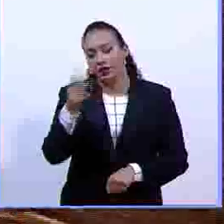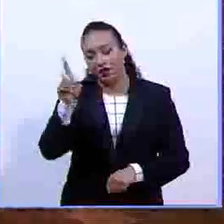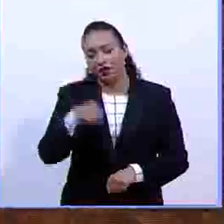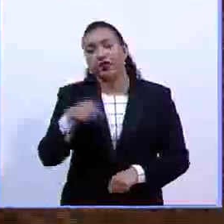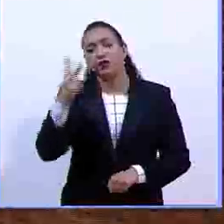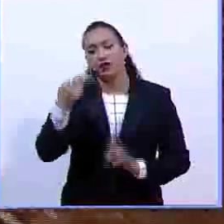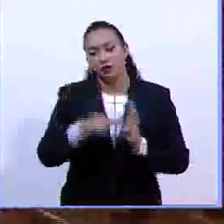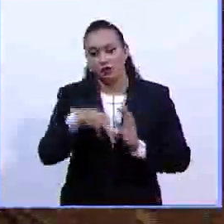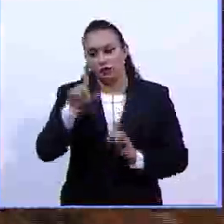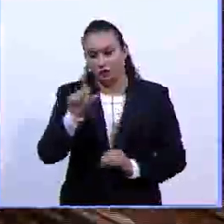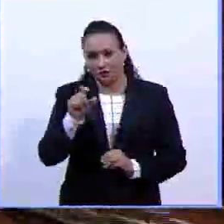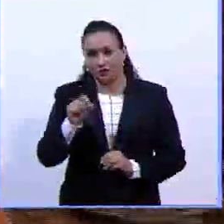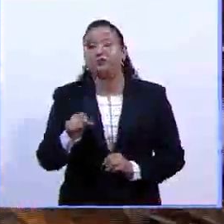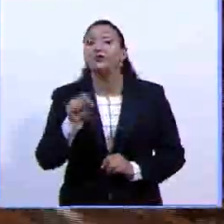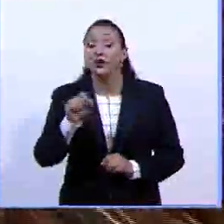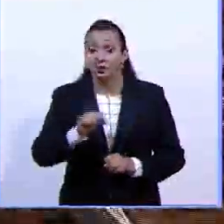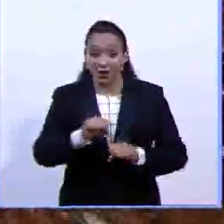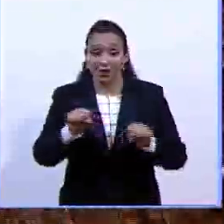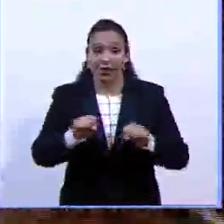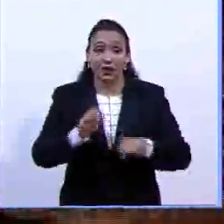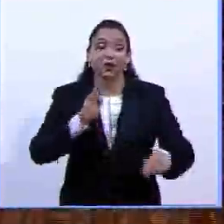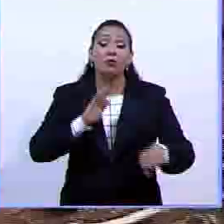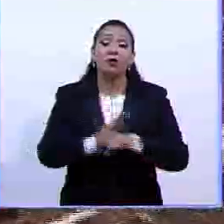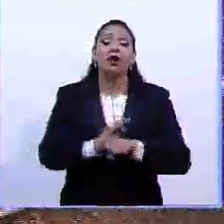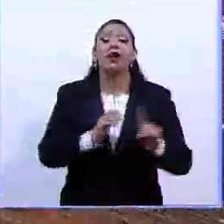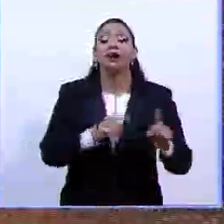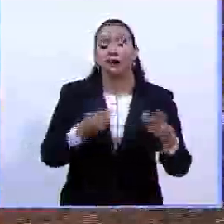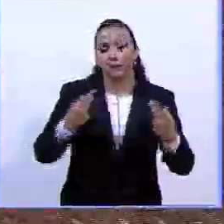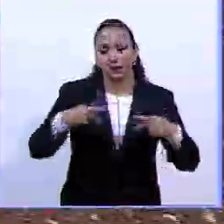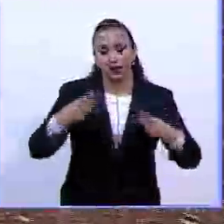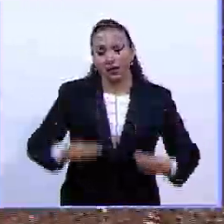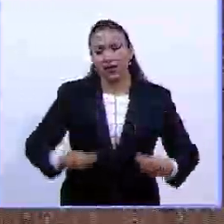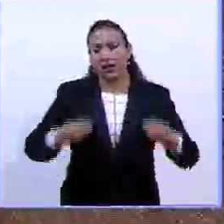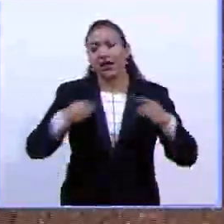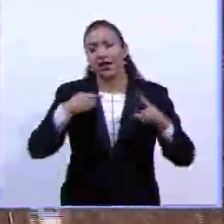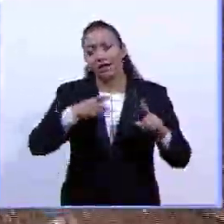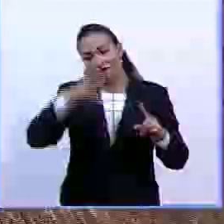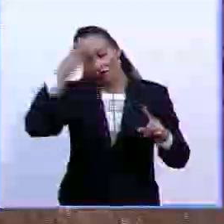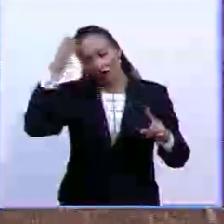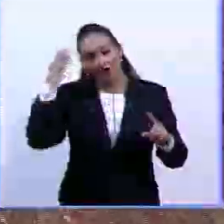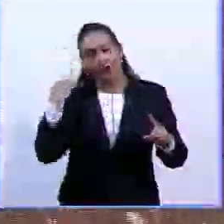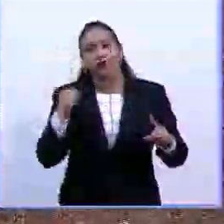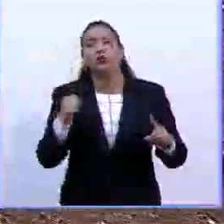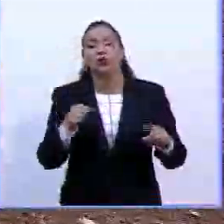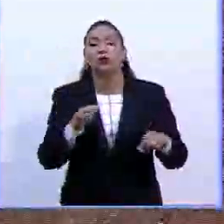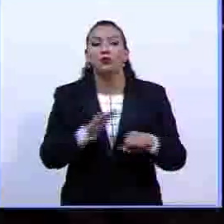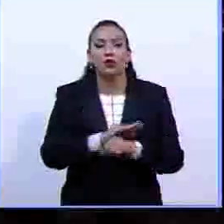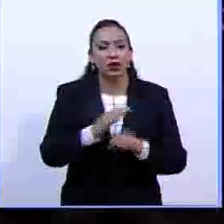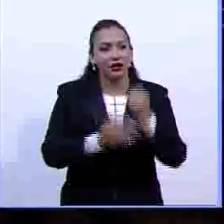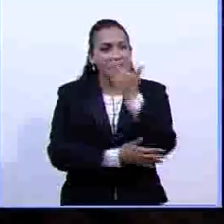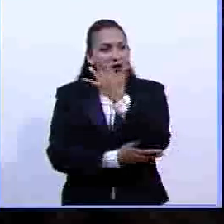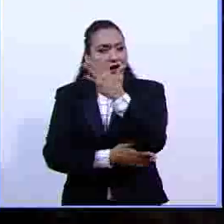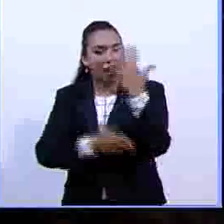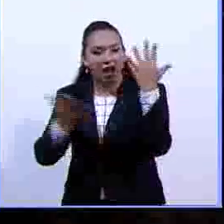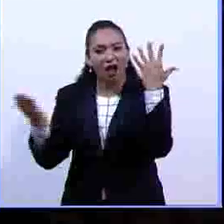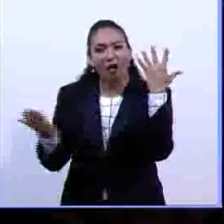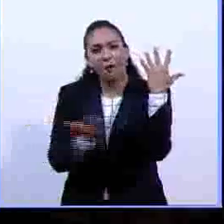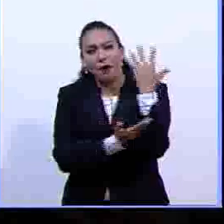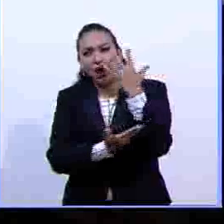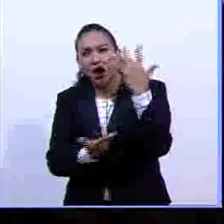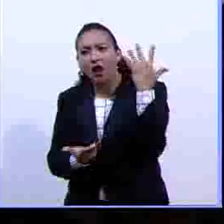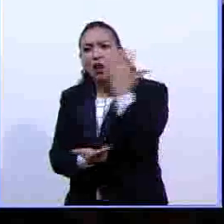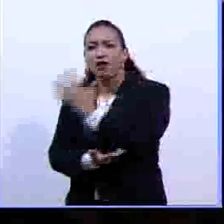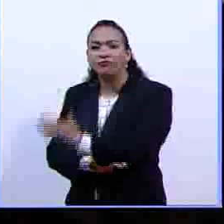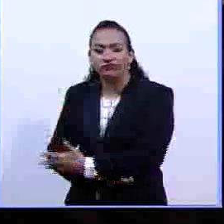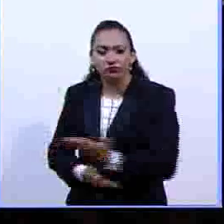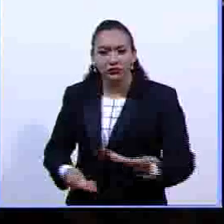289/2020, la misma sala amparó a un habitante de Cuautla, Morelos, contra la tala de árboles autorizada por el